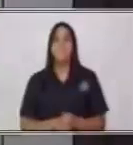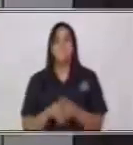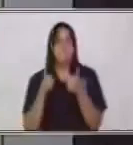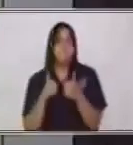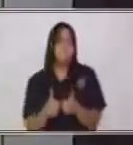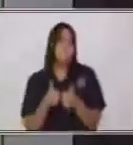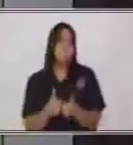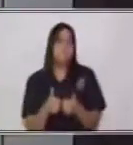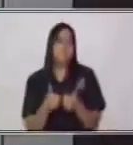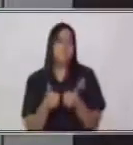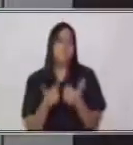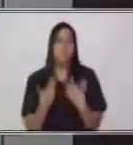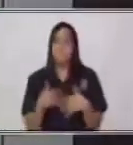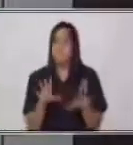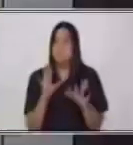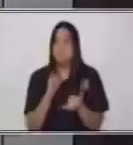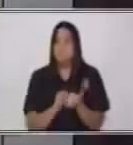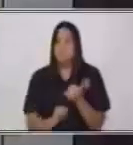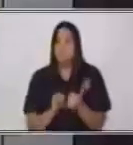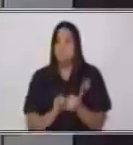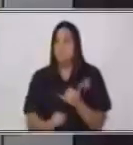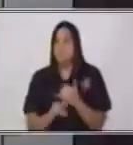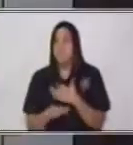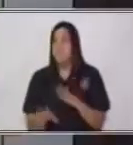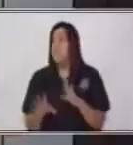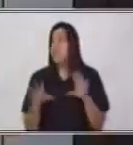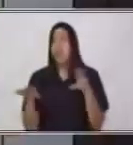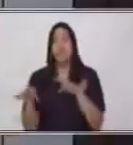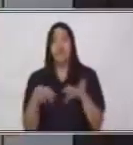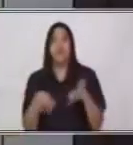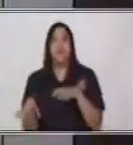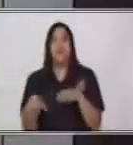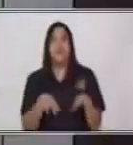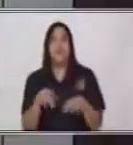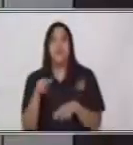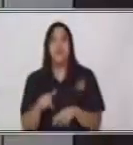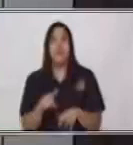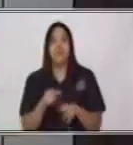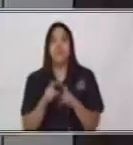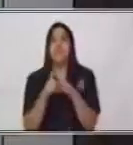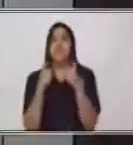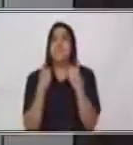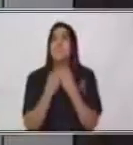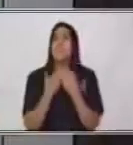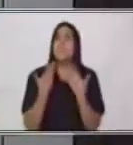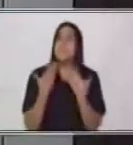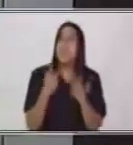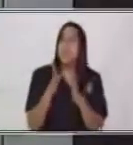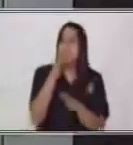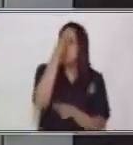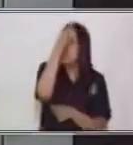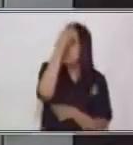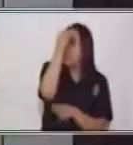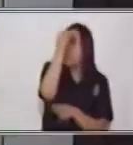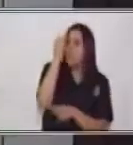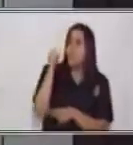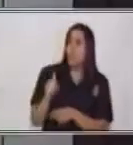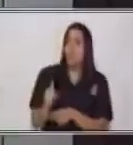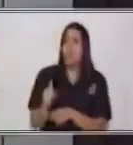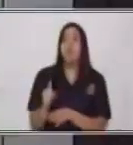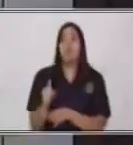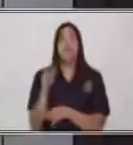Muy bien, hemos concluido con los ejercicios de esta clase. ¿Qué hemos aprendido hoy?